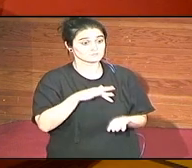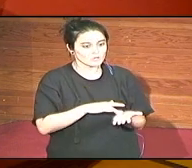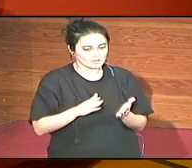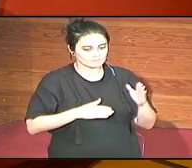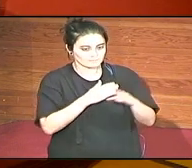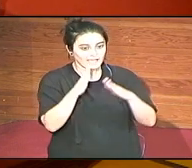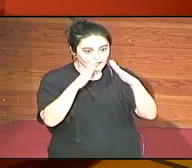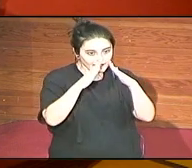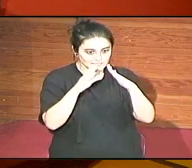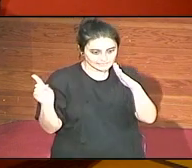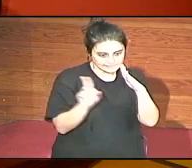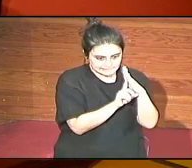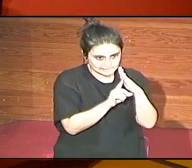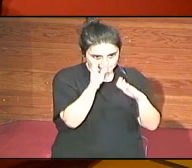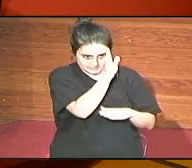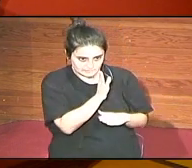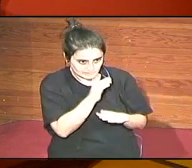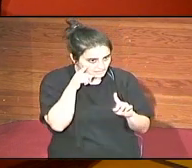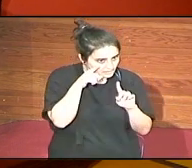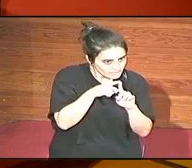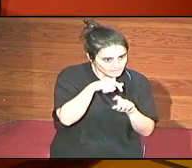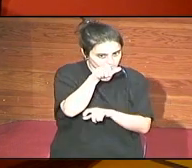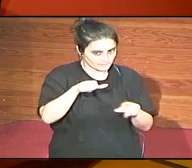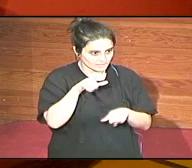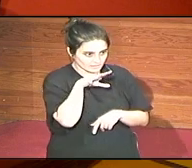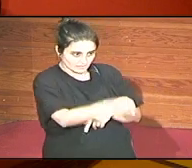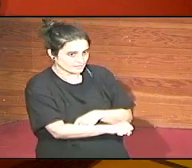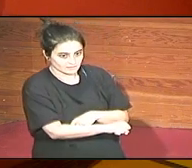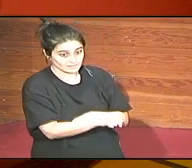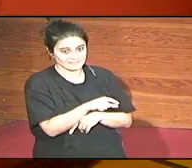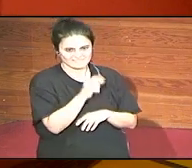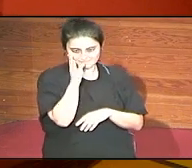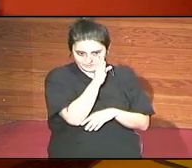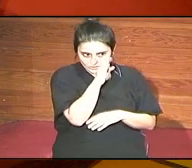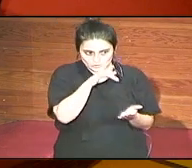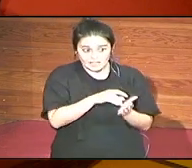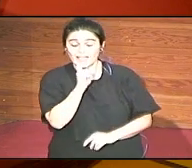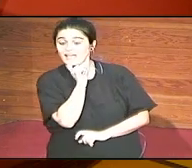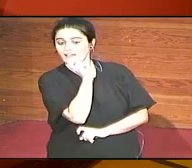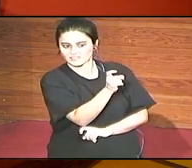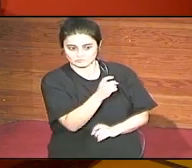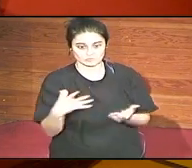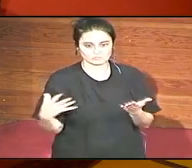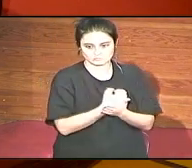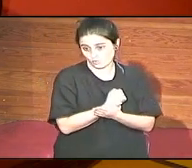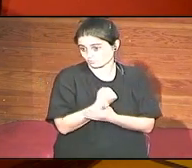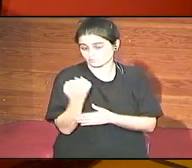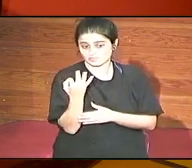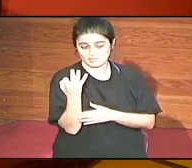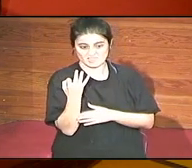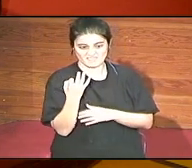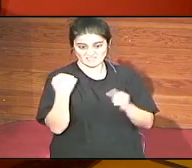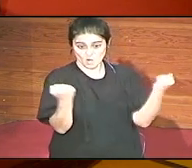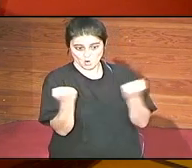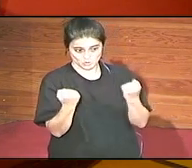casas para que no les es de los traficantes hasta que les dan una señal se tiene que subir todos en un 4x4